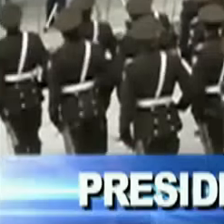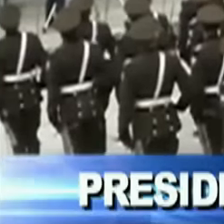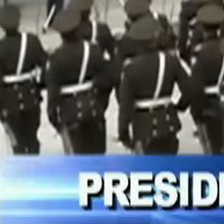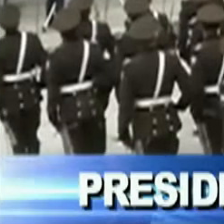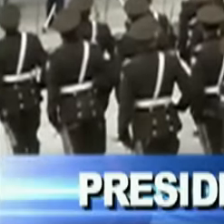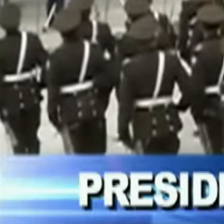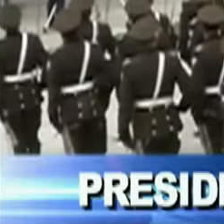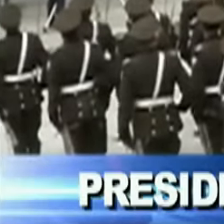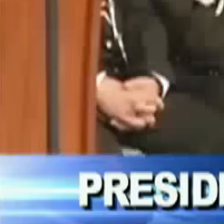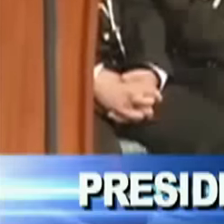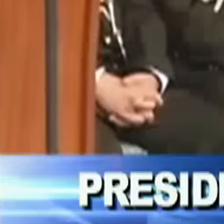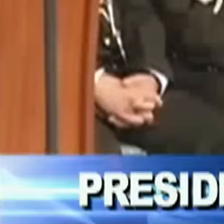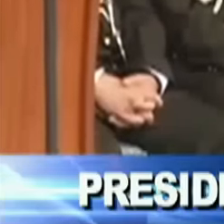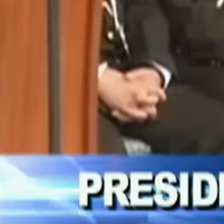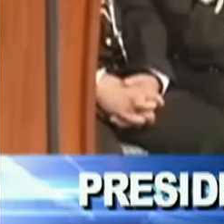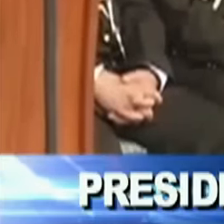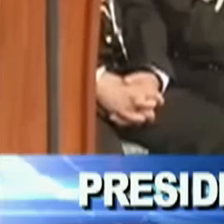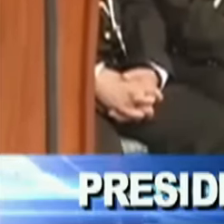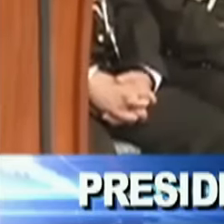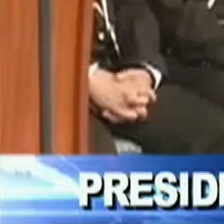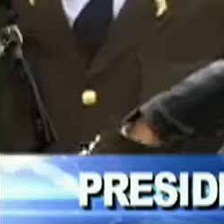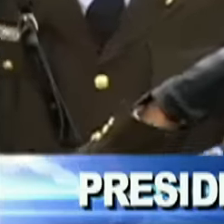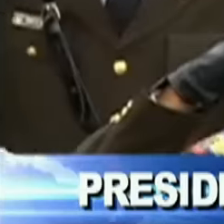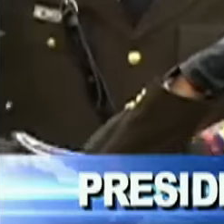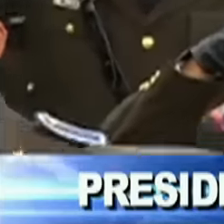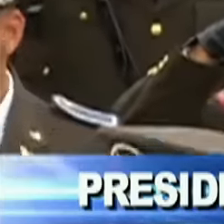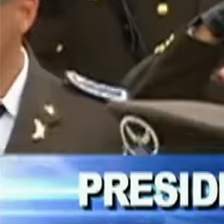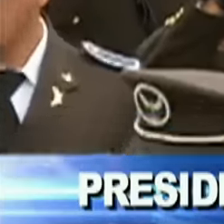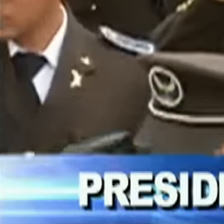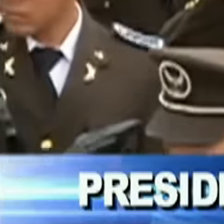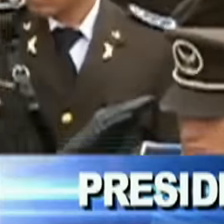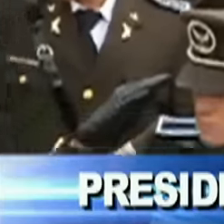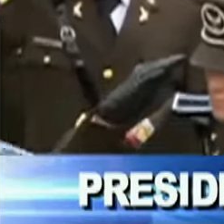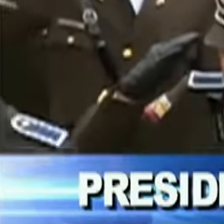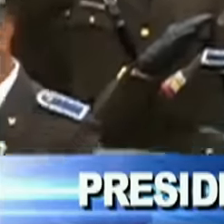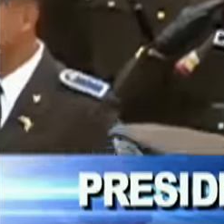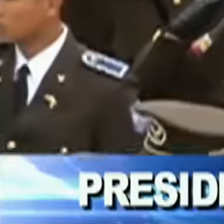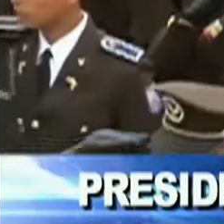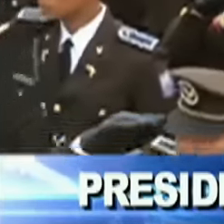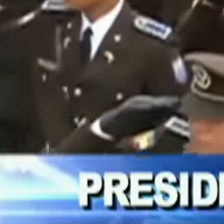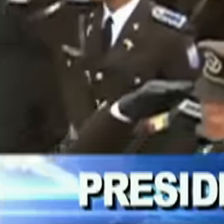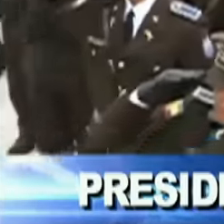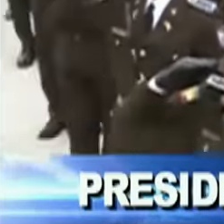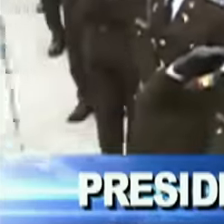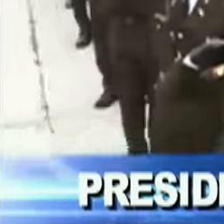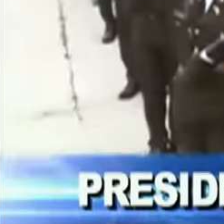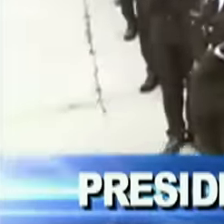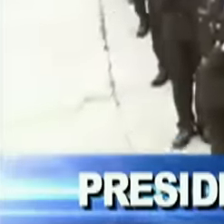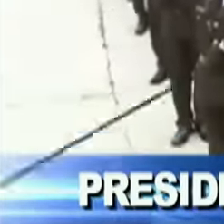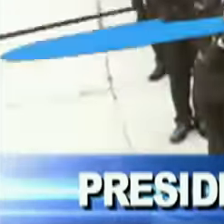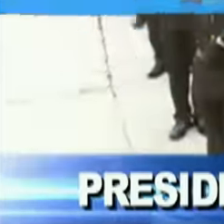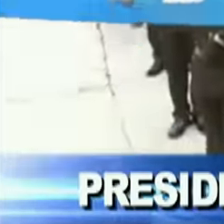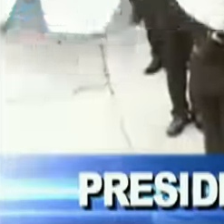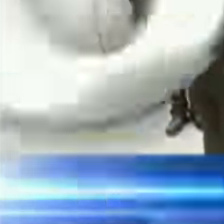y se refirió a la presunta venta de pases en la institución.